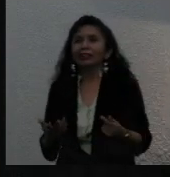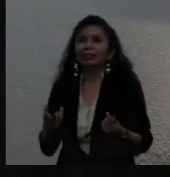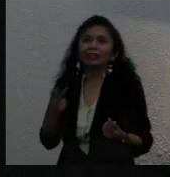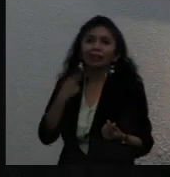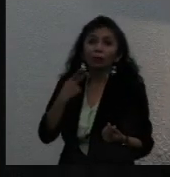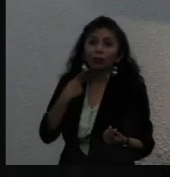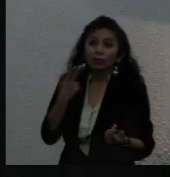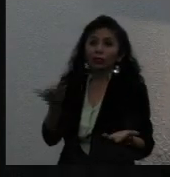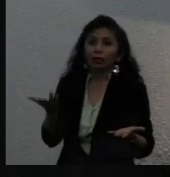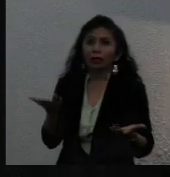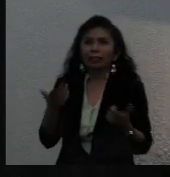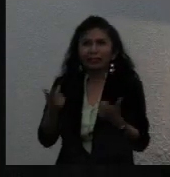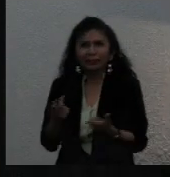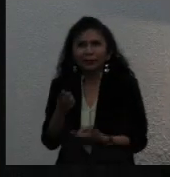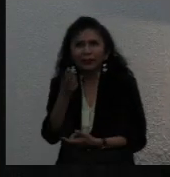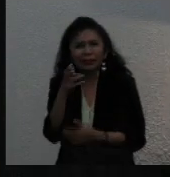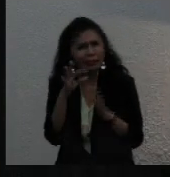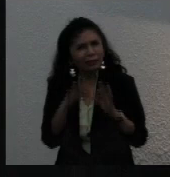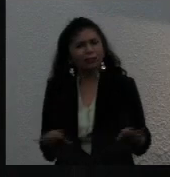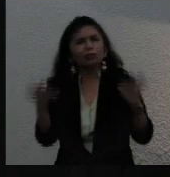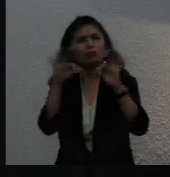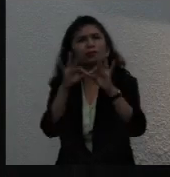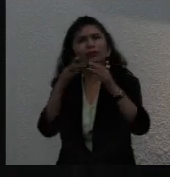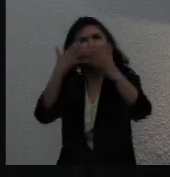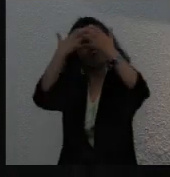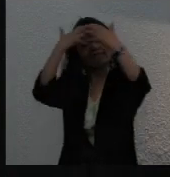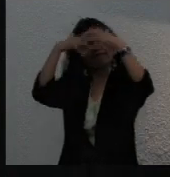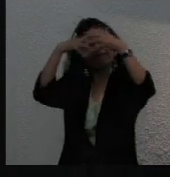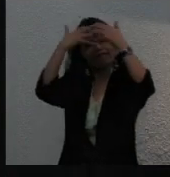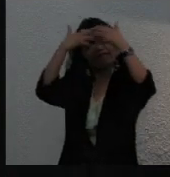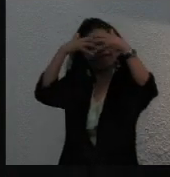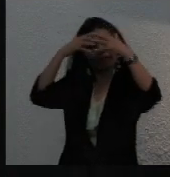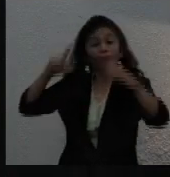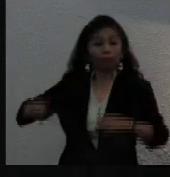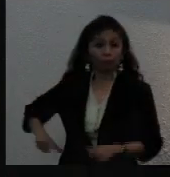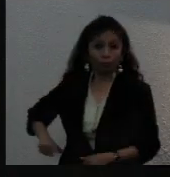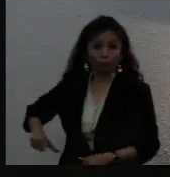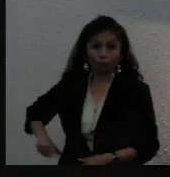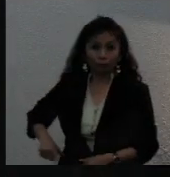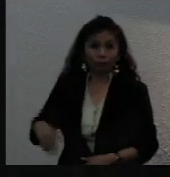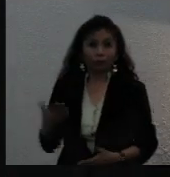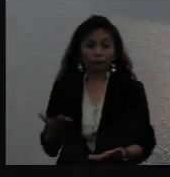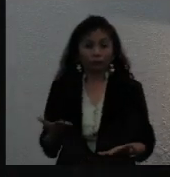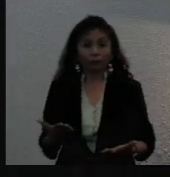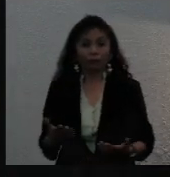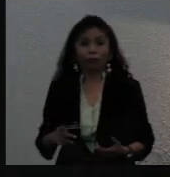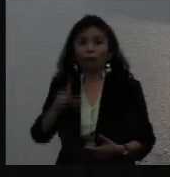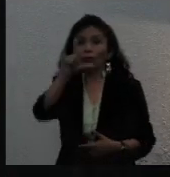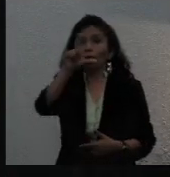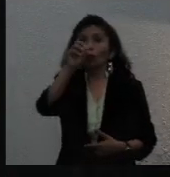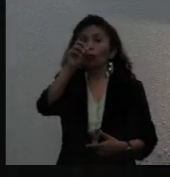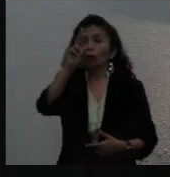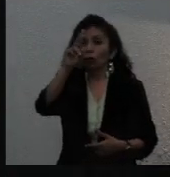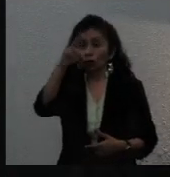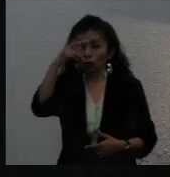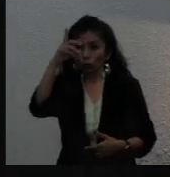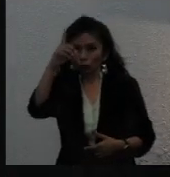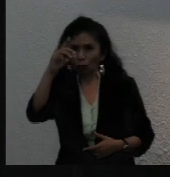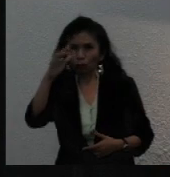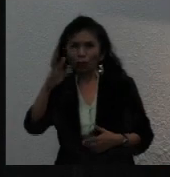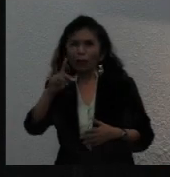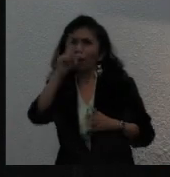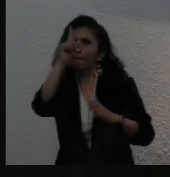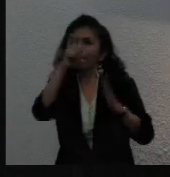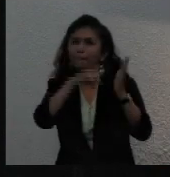y deben llevarnos a la reflexión a los que hoy somos gobierno decía lord acton desde